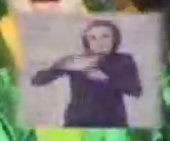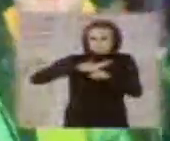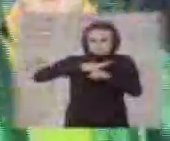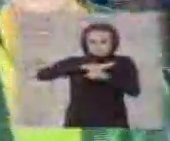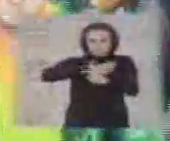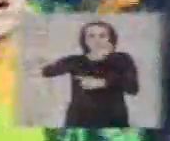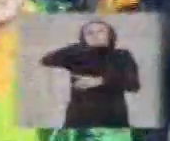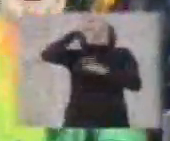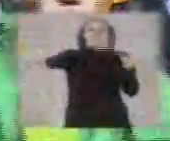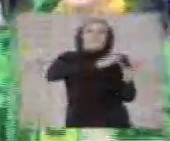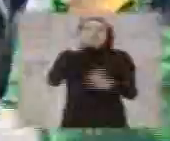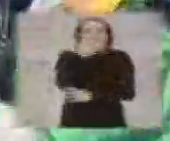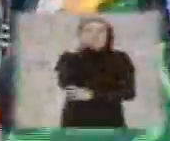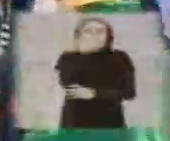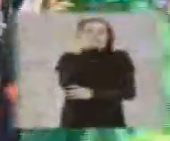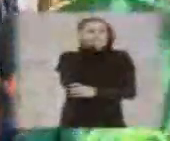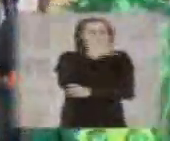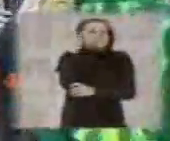este